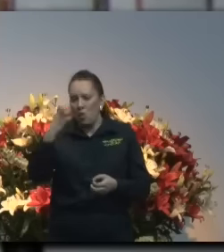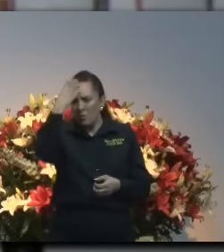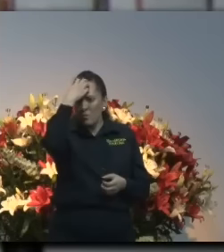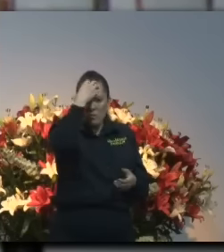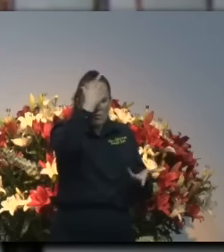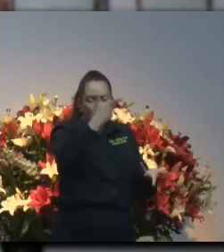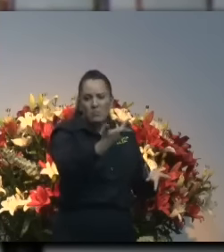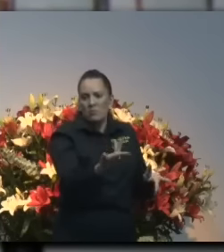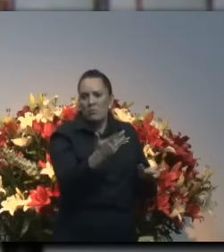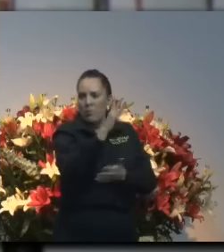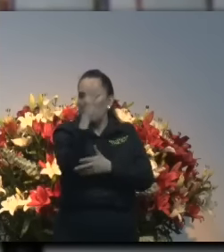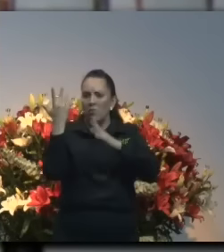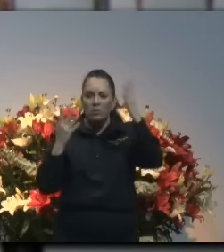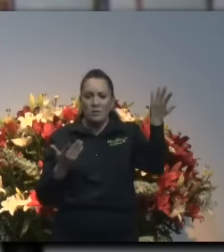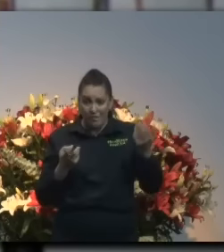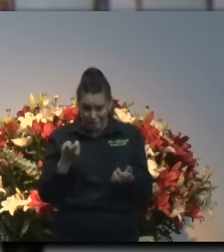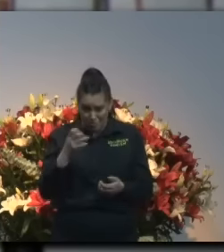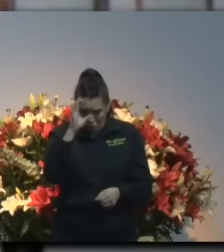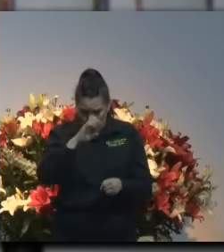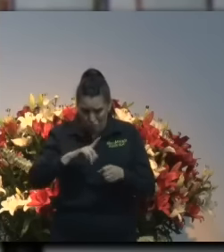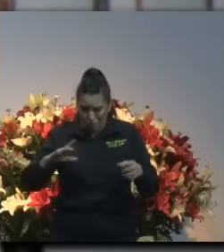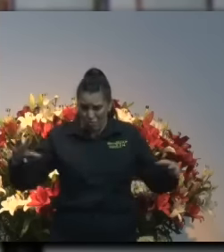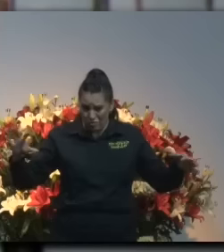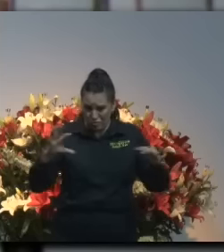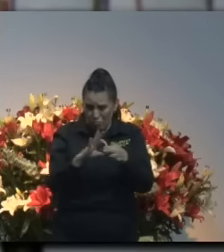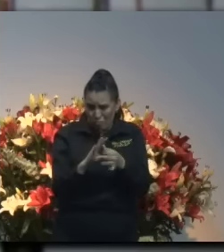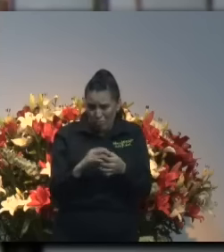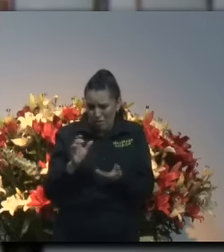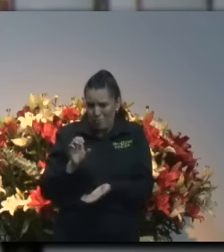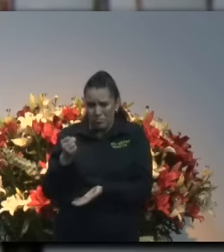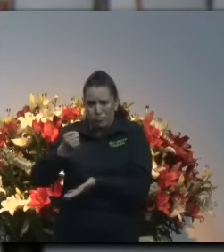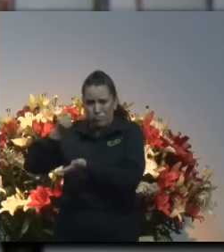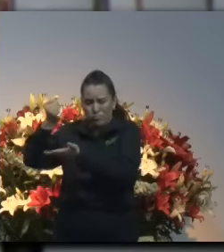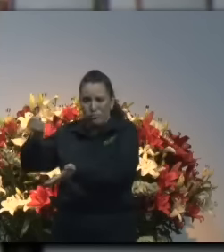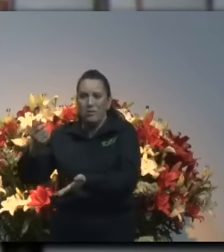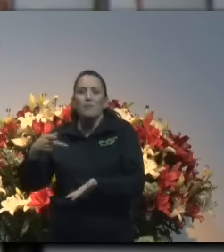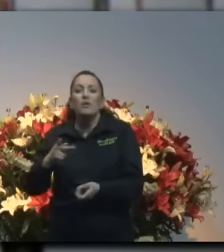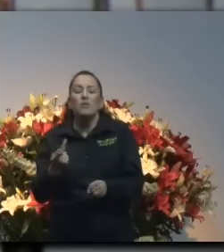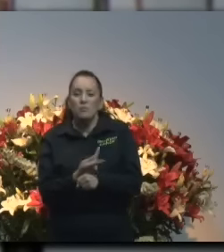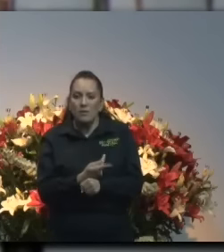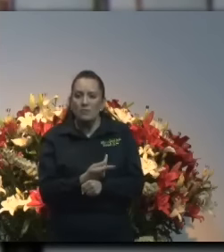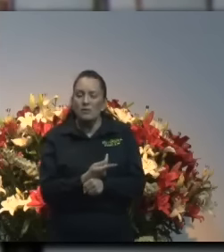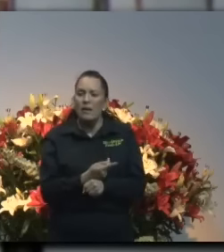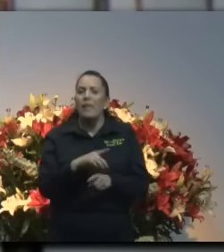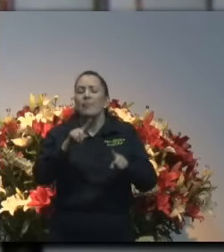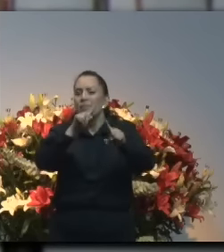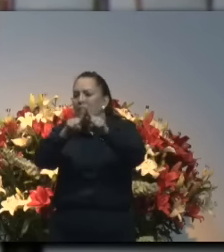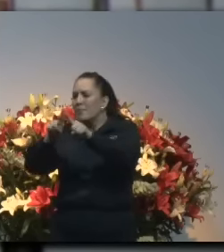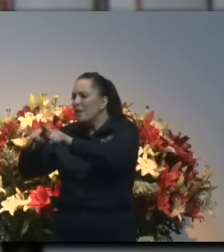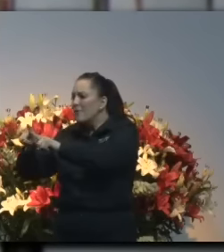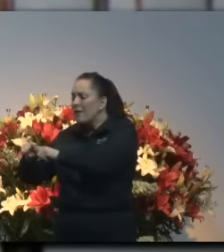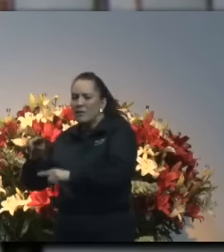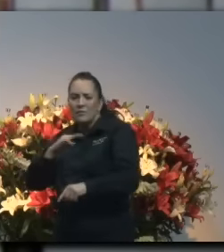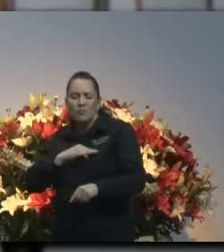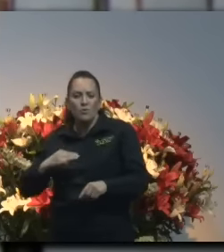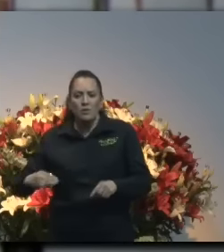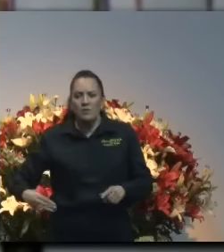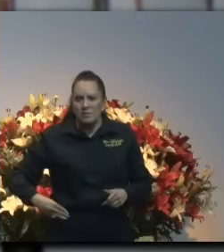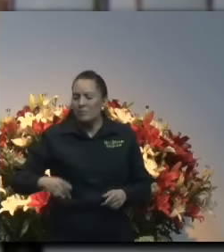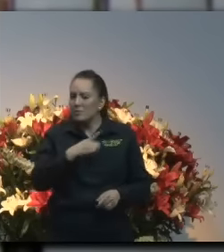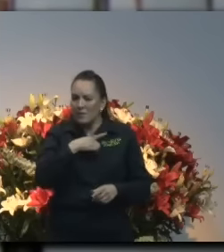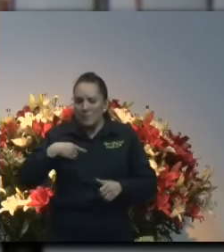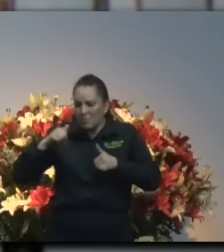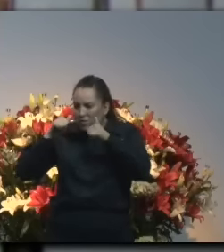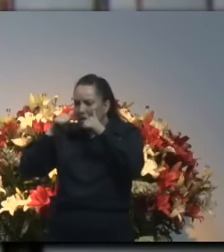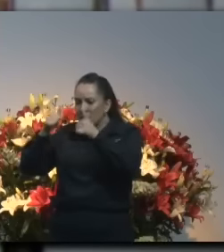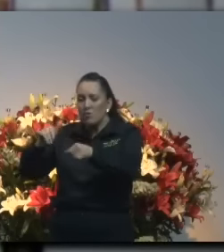becas, a creadores, y la cultura es fundamental en los municipios. Gran parte del problema que estamos viviendo es por